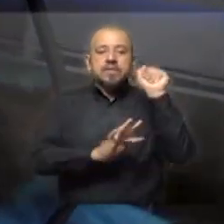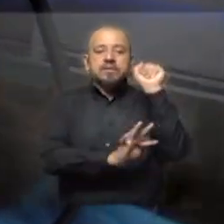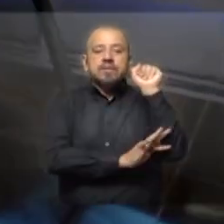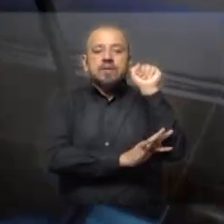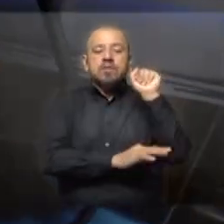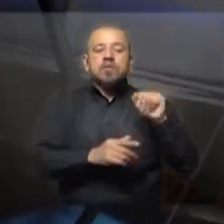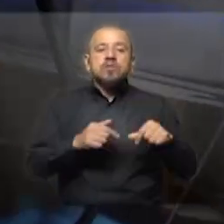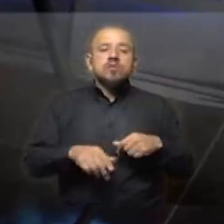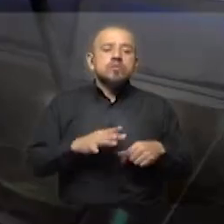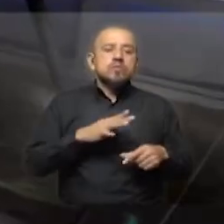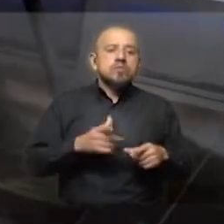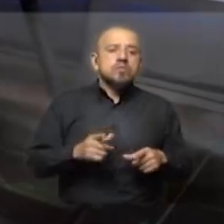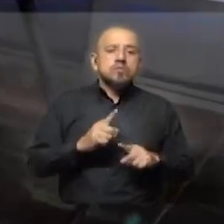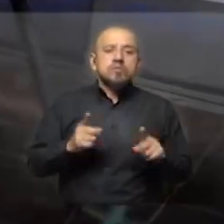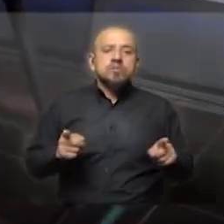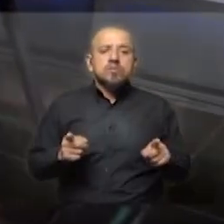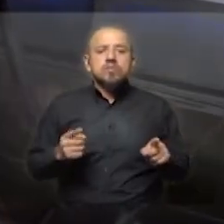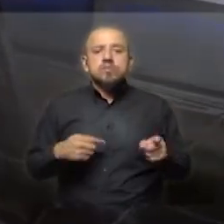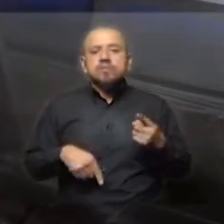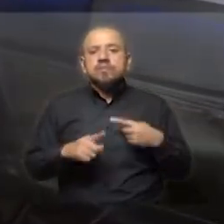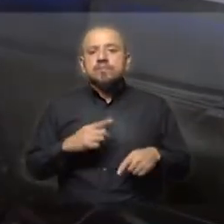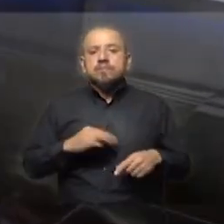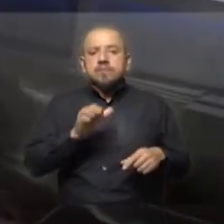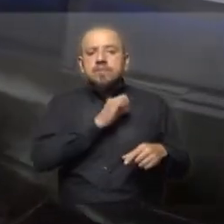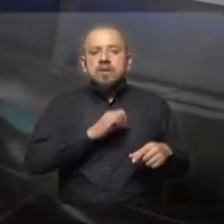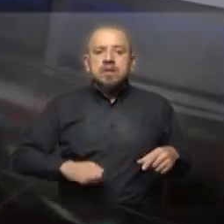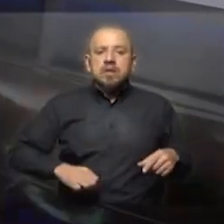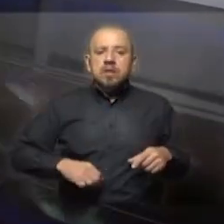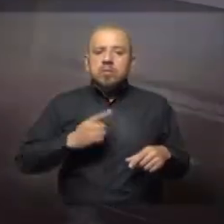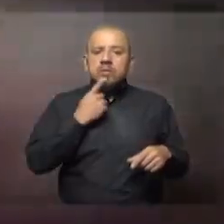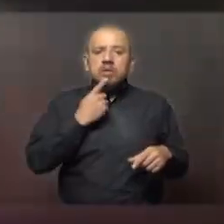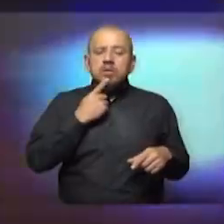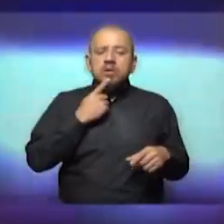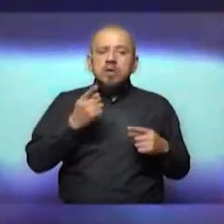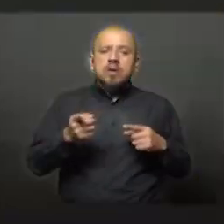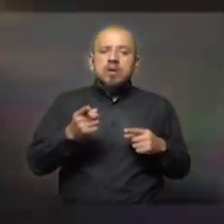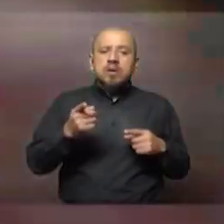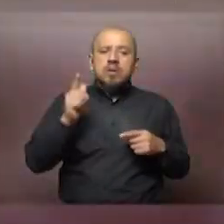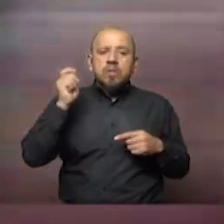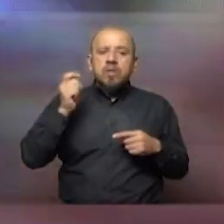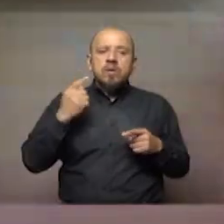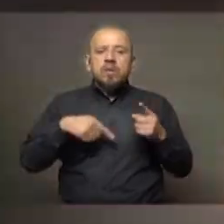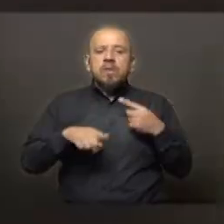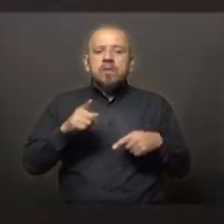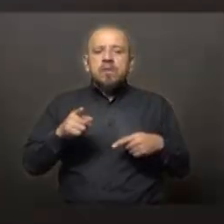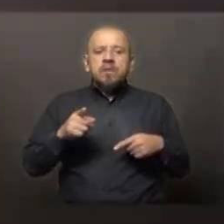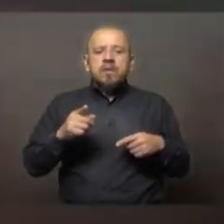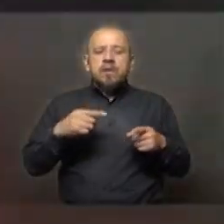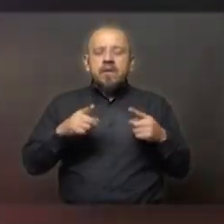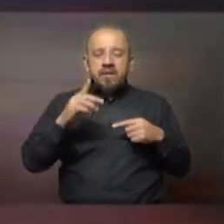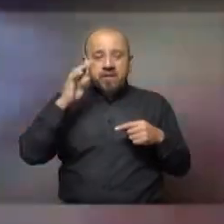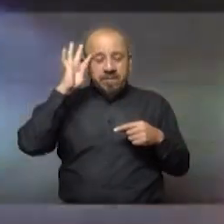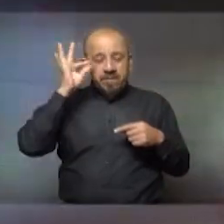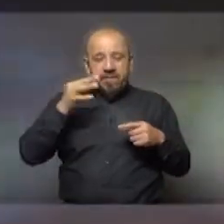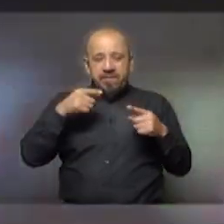dialoga directamente con el estado como en las políticas públicas o puede dialogar digamos pero que no cree que eso es suficiente